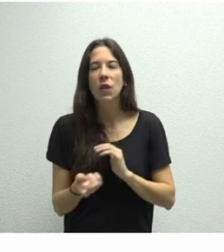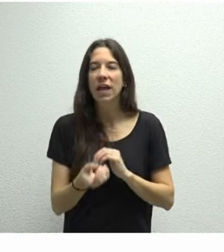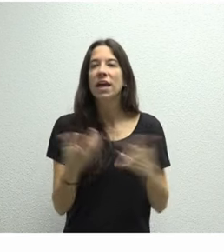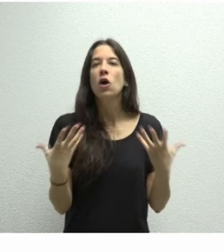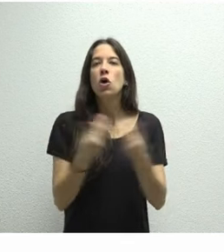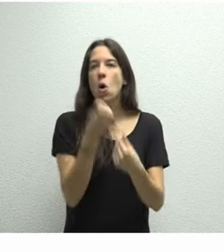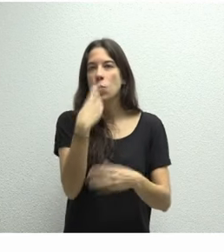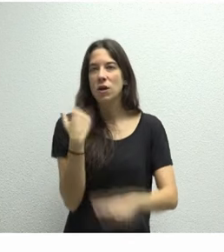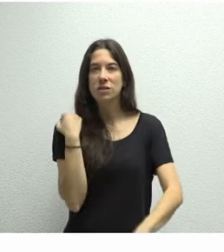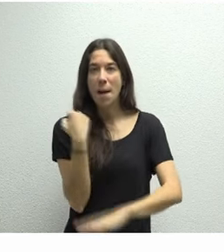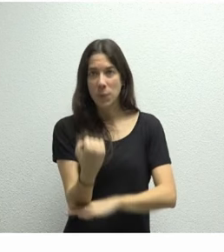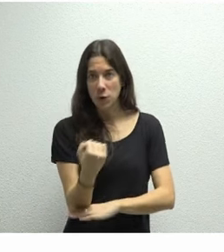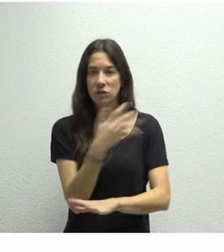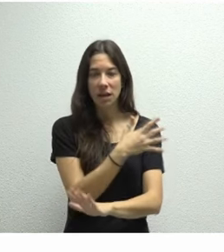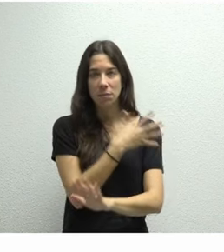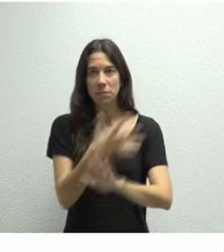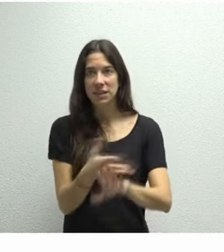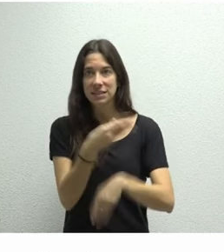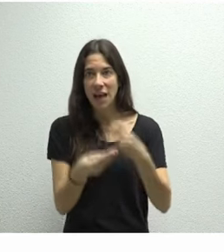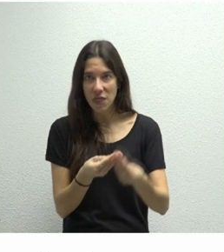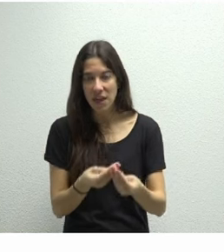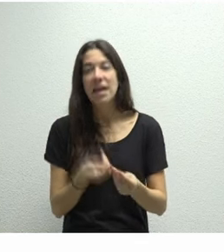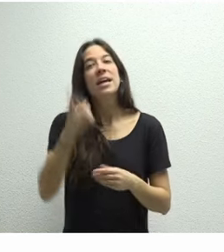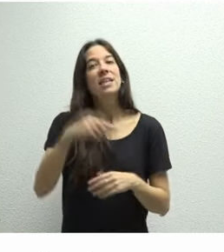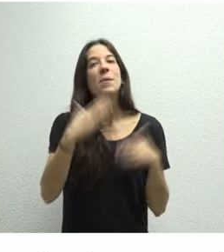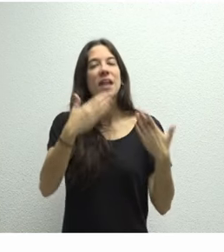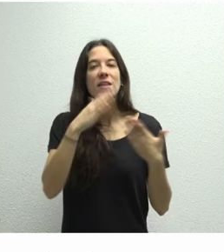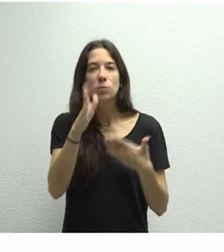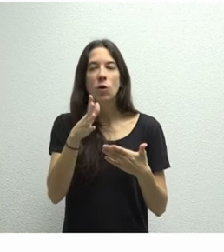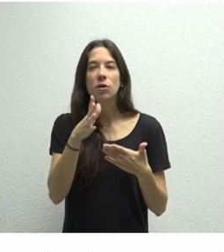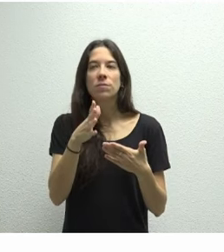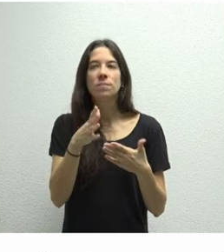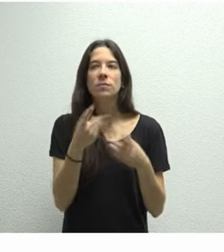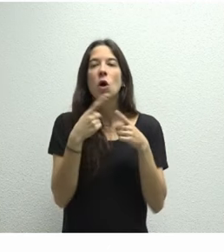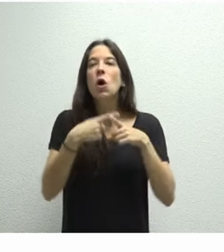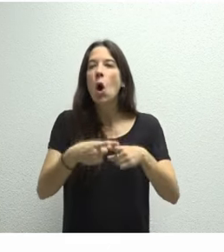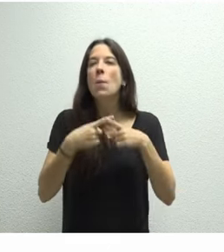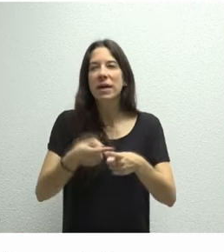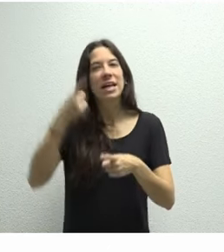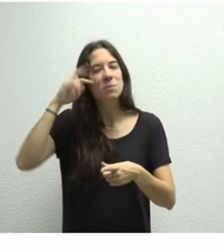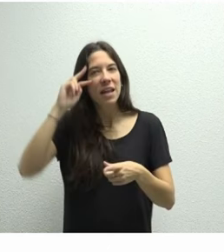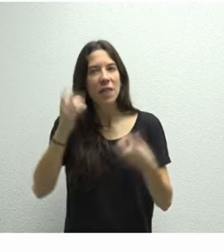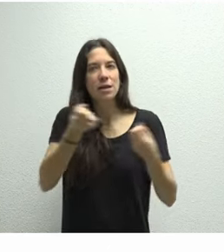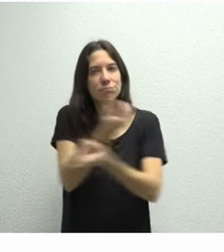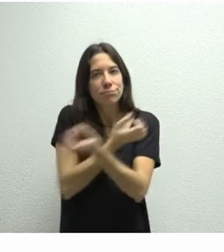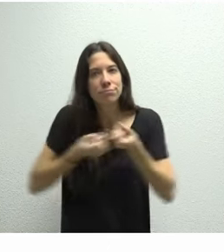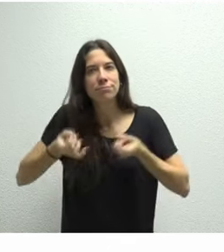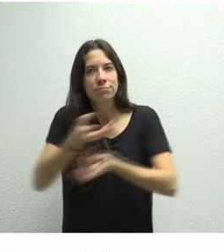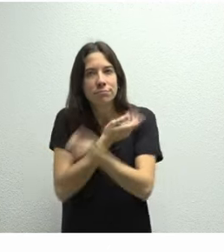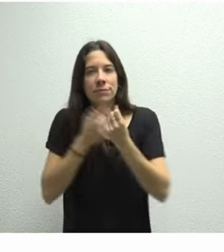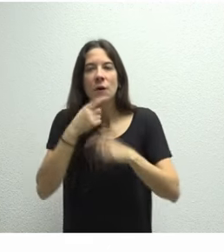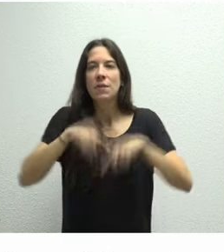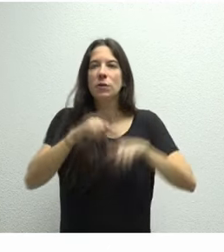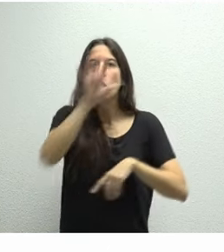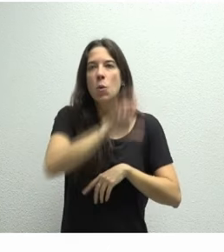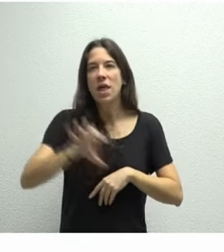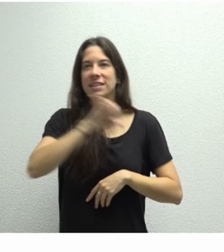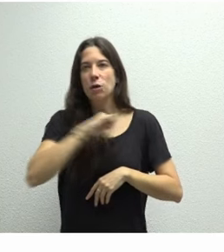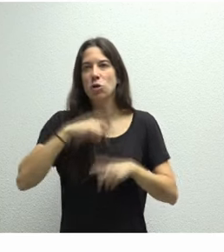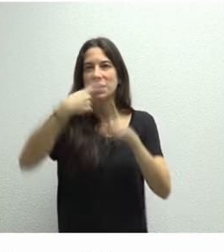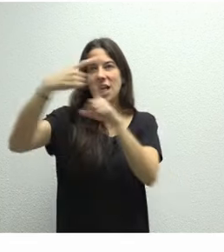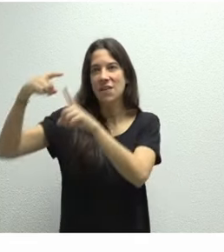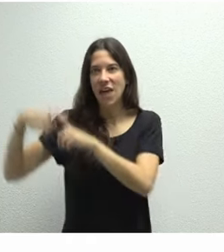ha venido realizando y también por compartir todas estas experiencias que se traen de las distintas comunidades autónomas donde se ha ido